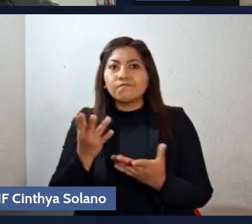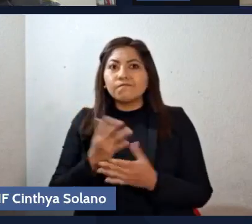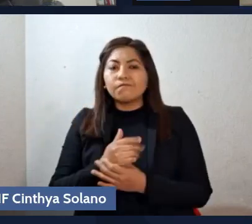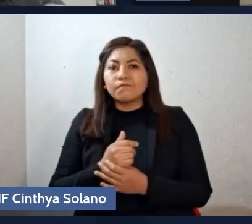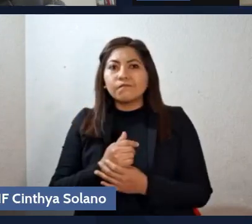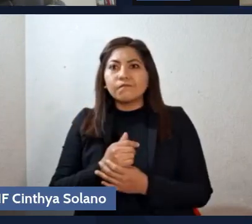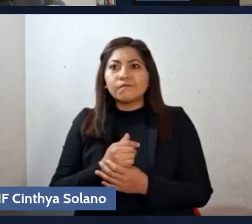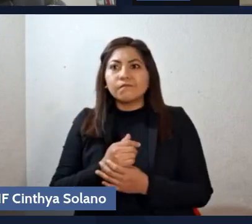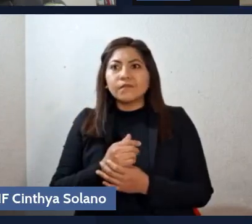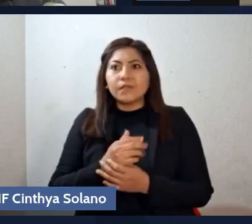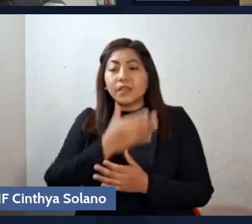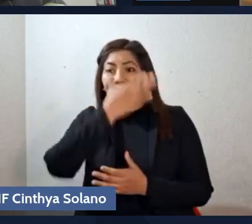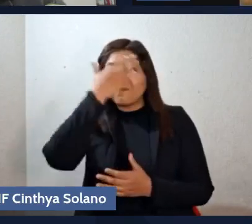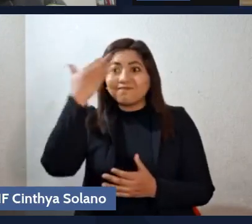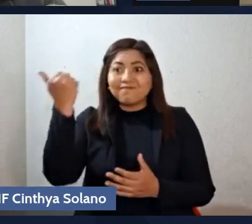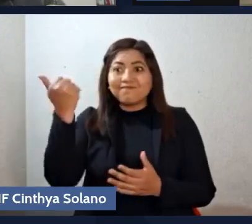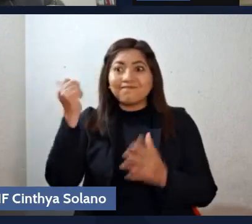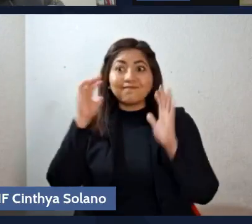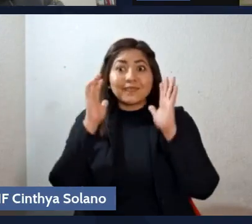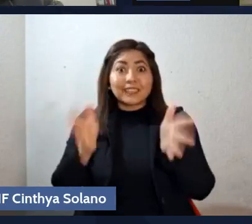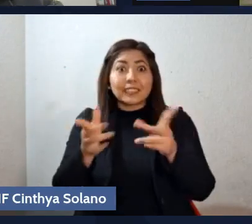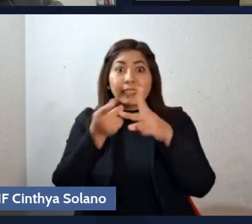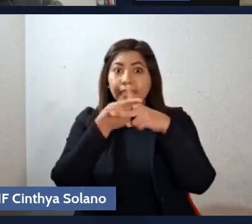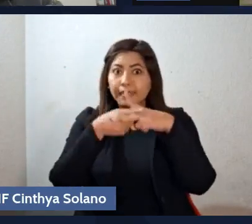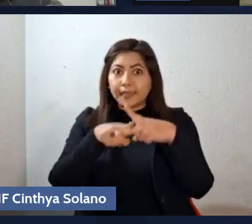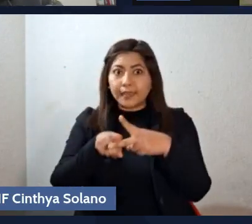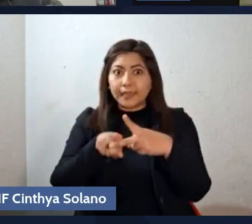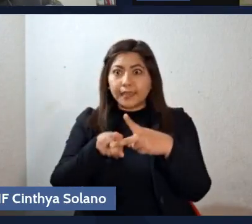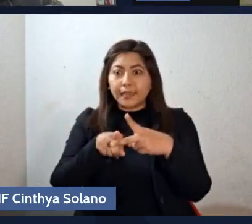si ya gusten que empiece